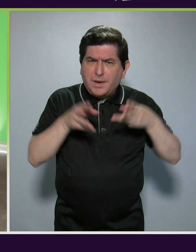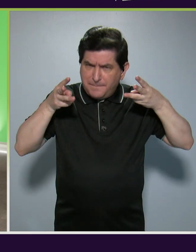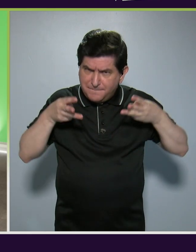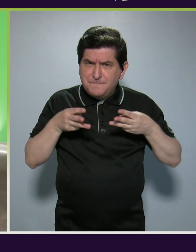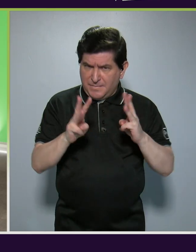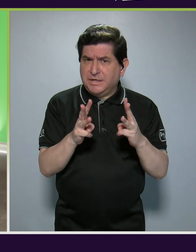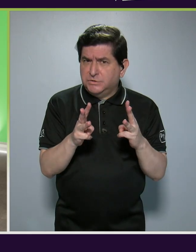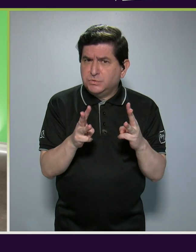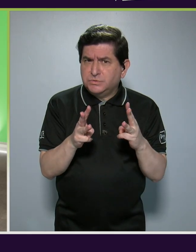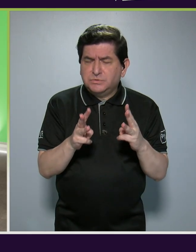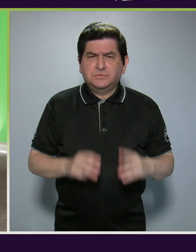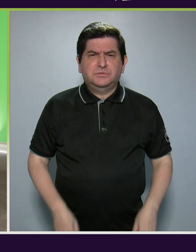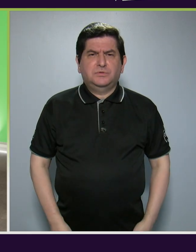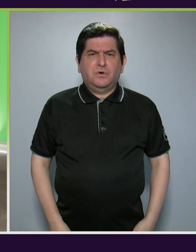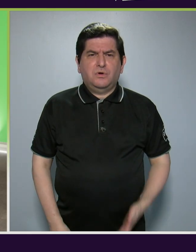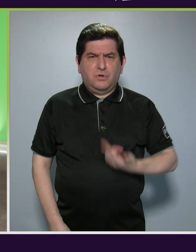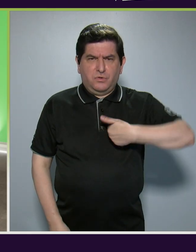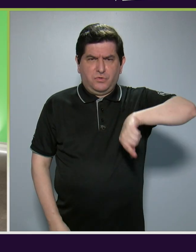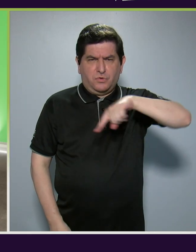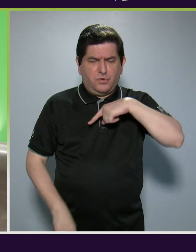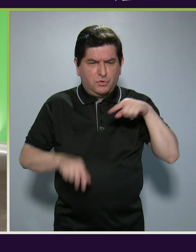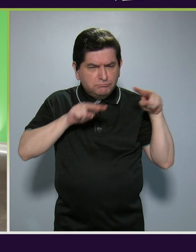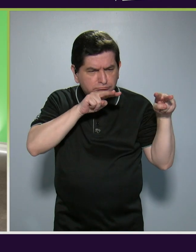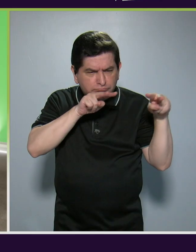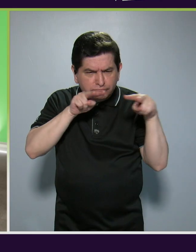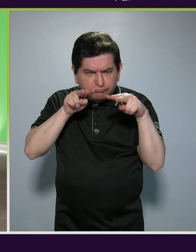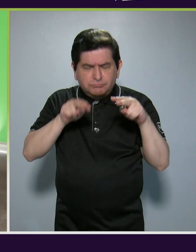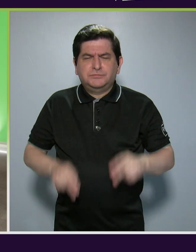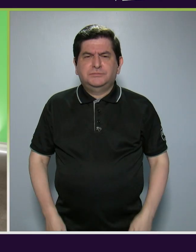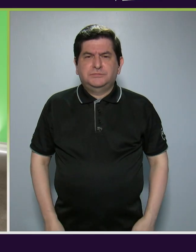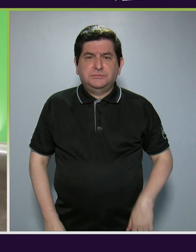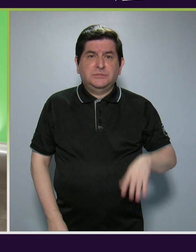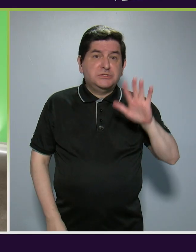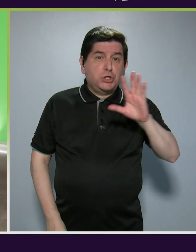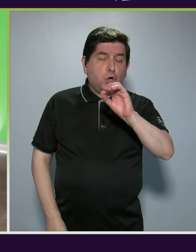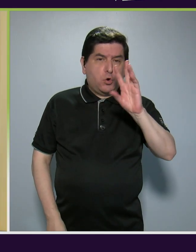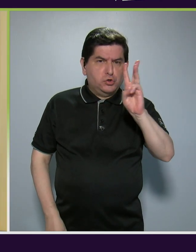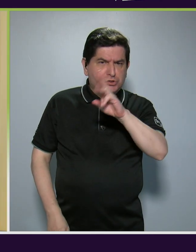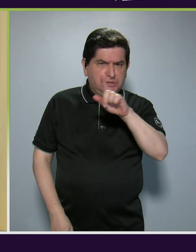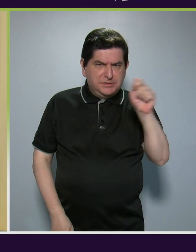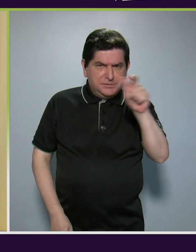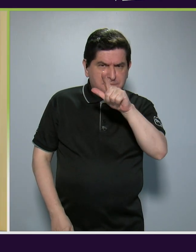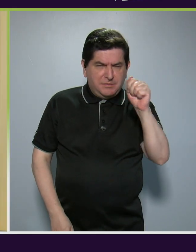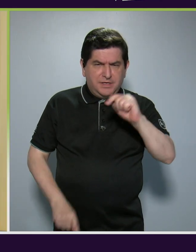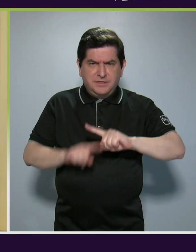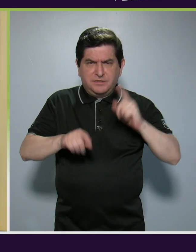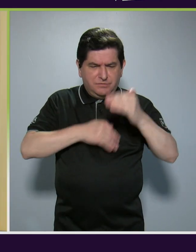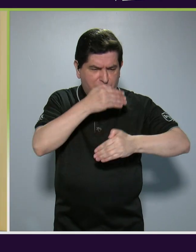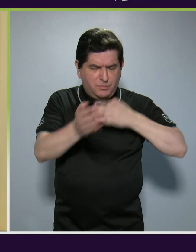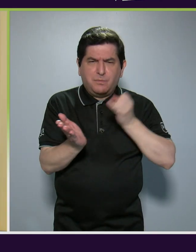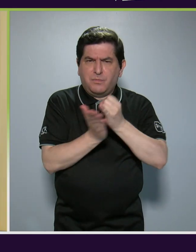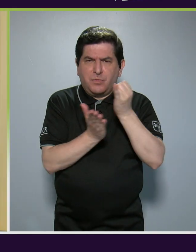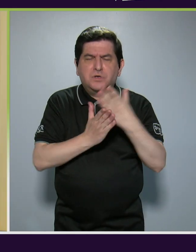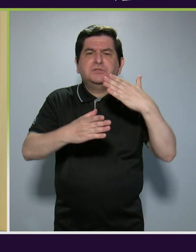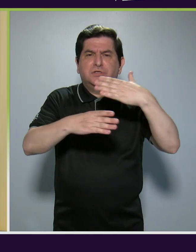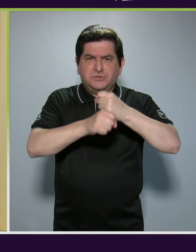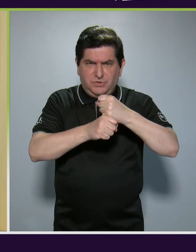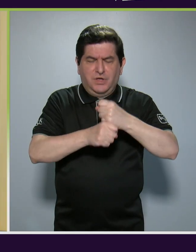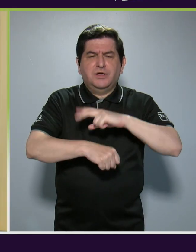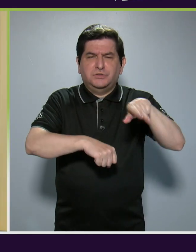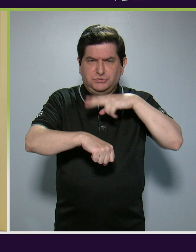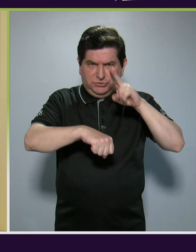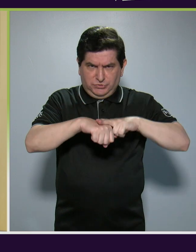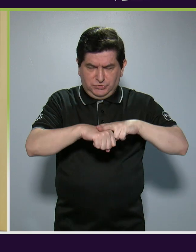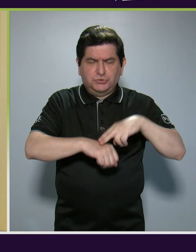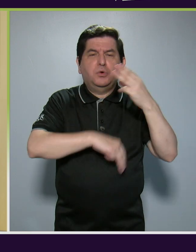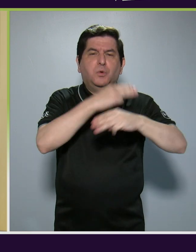Y digamos, nos enfocamos a analizar por casi 5 o 6 meses diferentes procesos de investigación que se habían llevado a nivel nacional, a